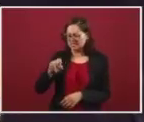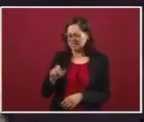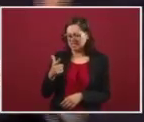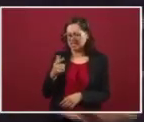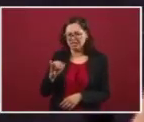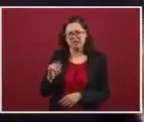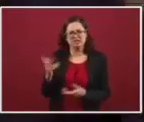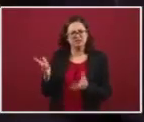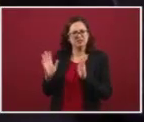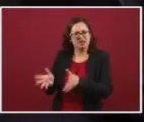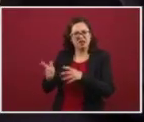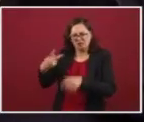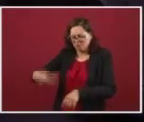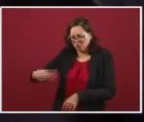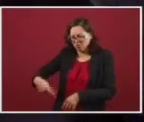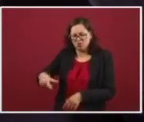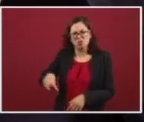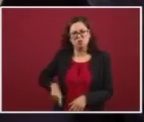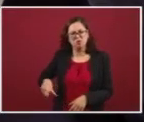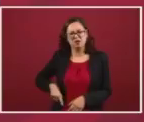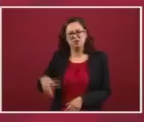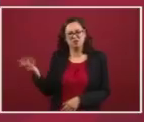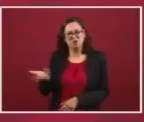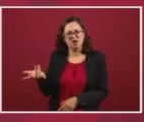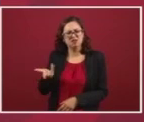Además, ya el INEGI hace